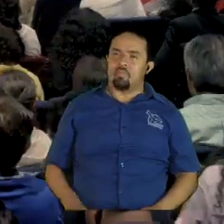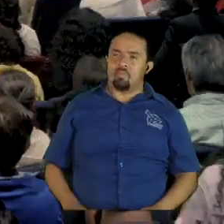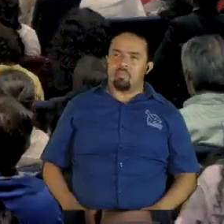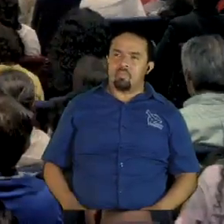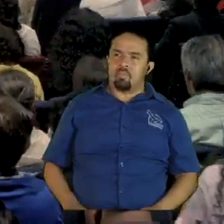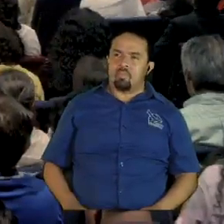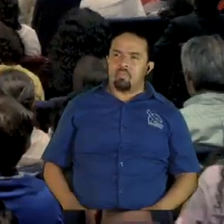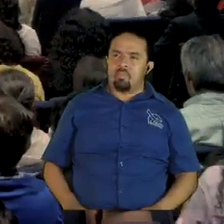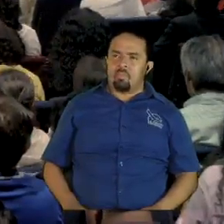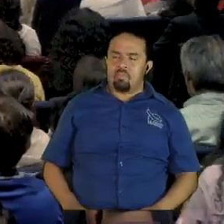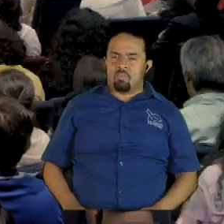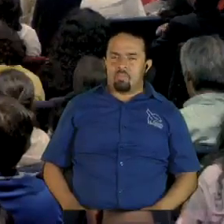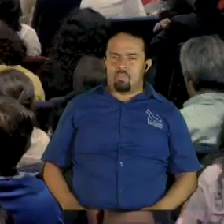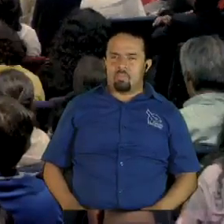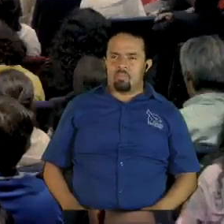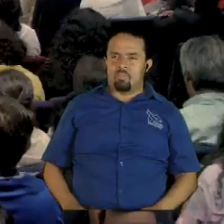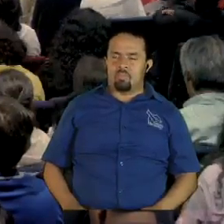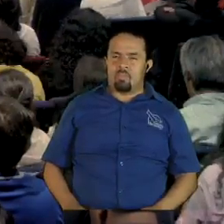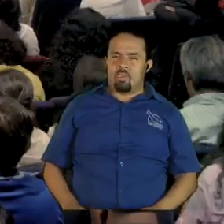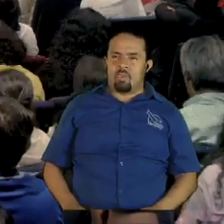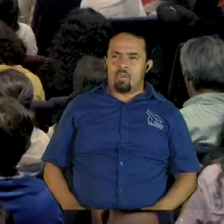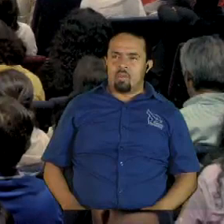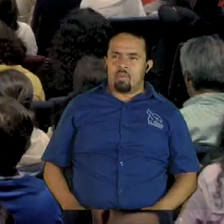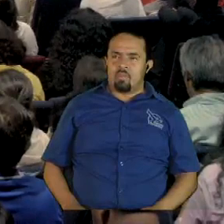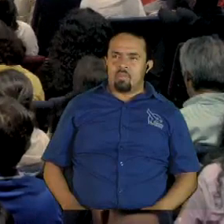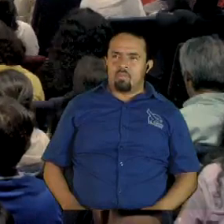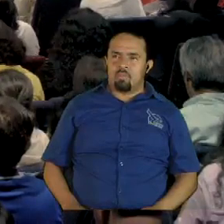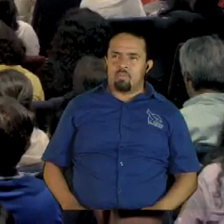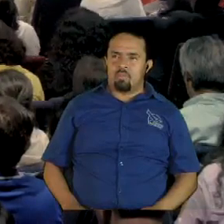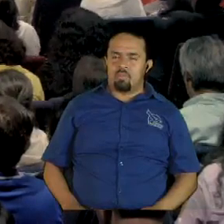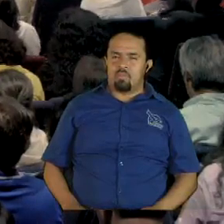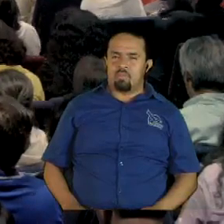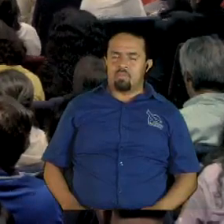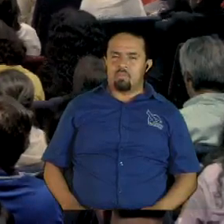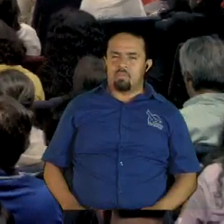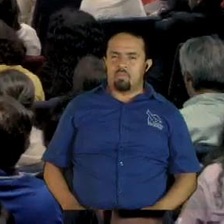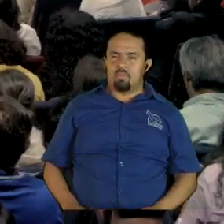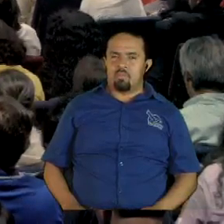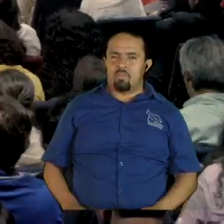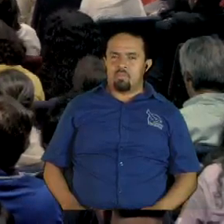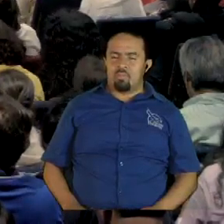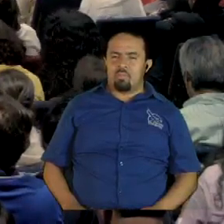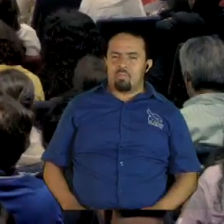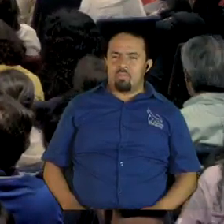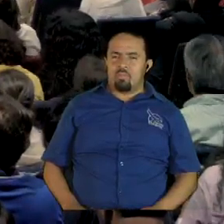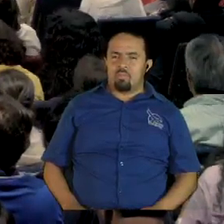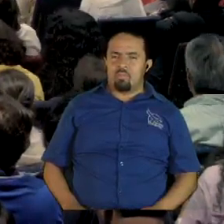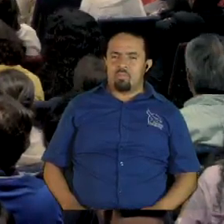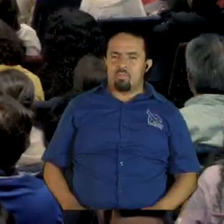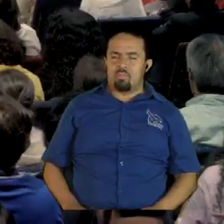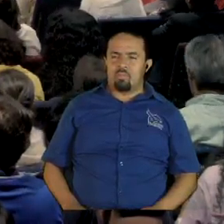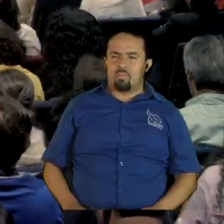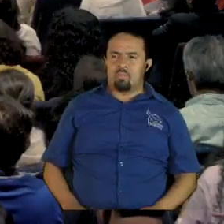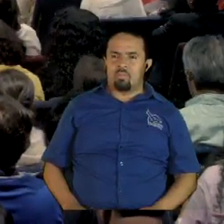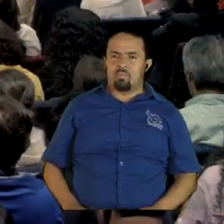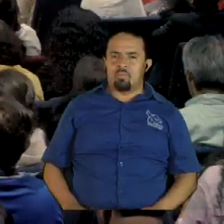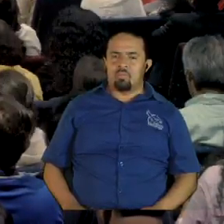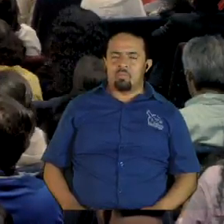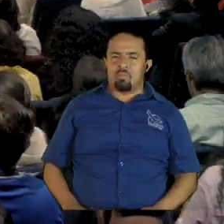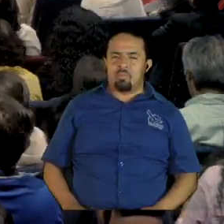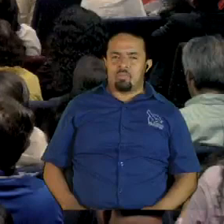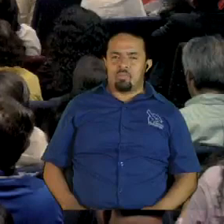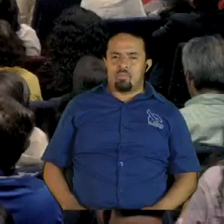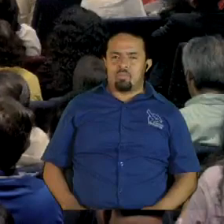Avaricias, maldades, engaños, sensualidad, envidia, calumnia, orgullo, insensatez. 8, pero ya teníamos calumnia. 7.